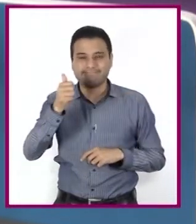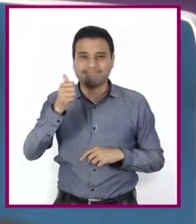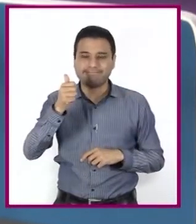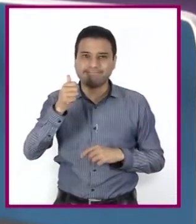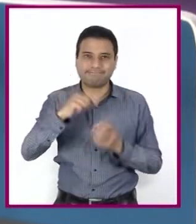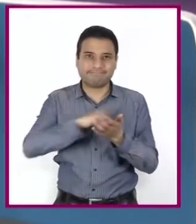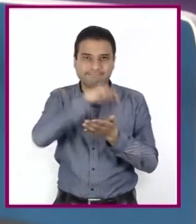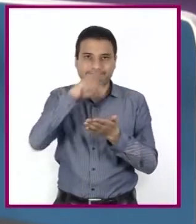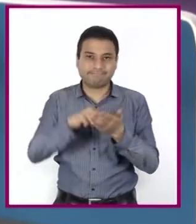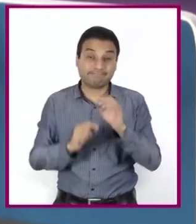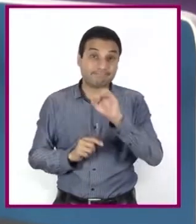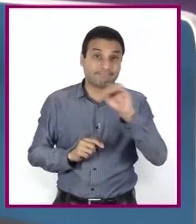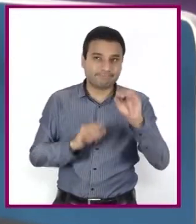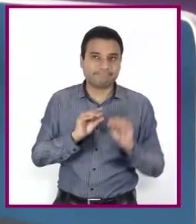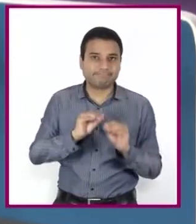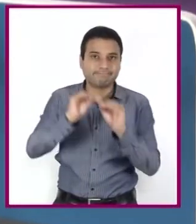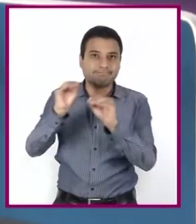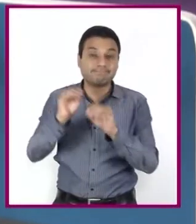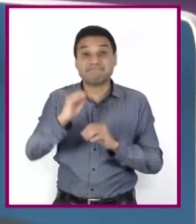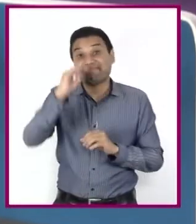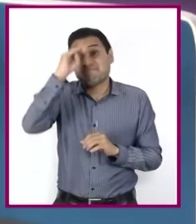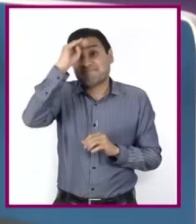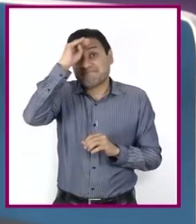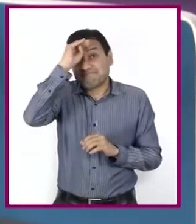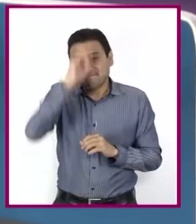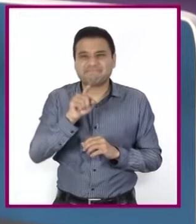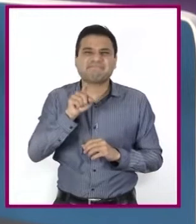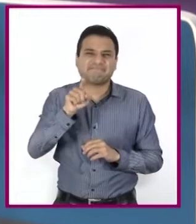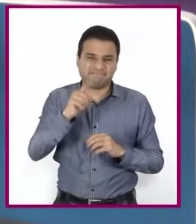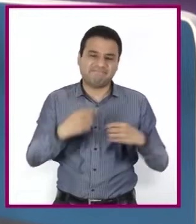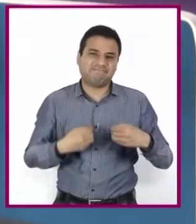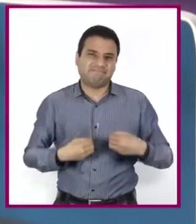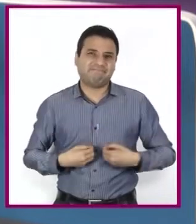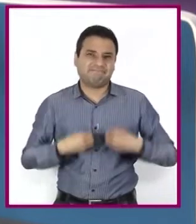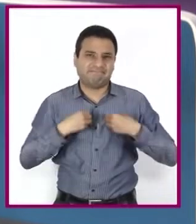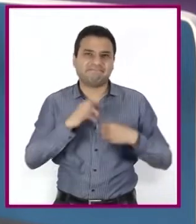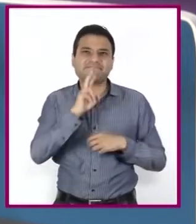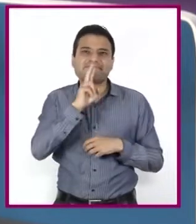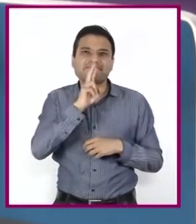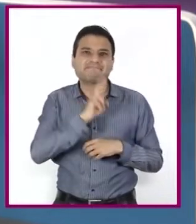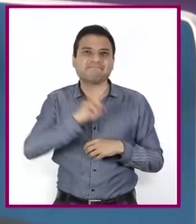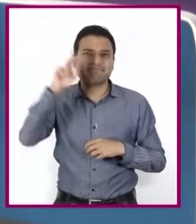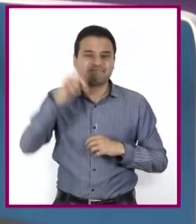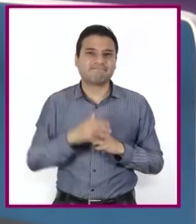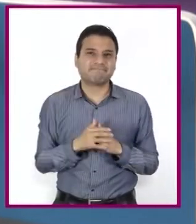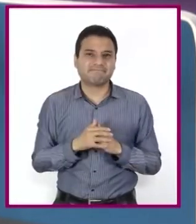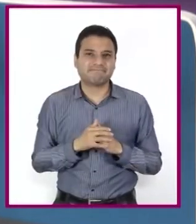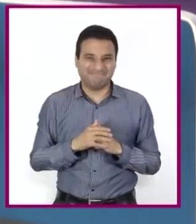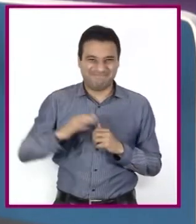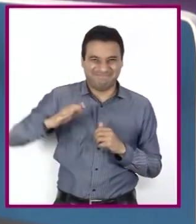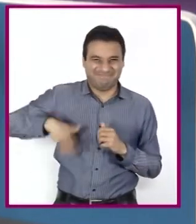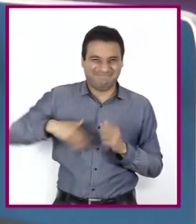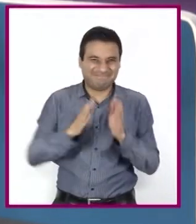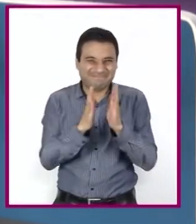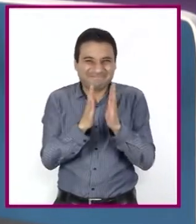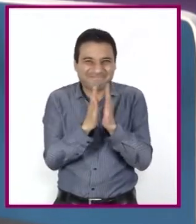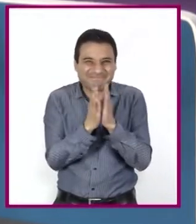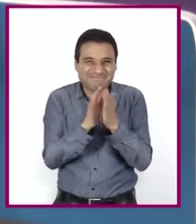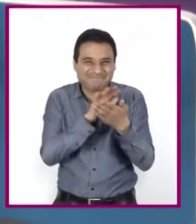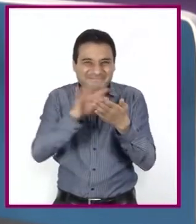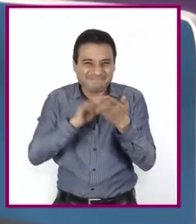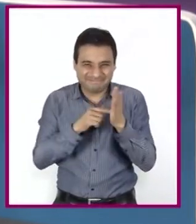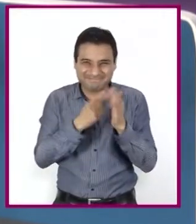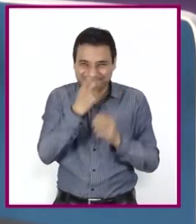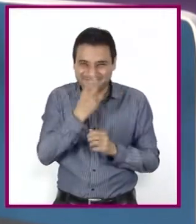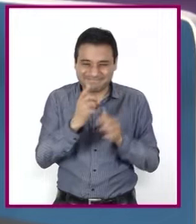territorio, en donde se pensaba que encontrarían mejores condiciones de vida, como lo leímos al principio de la sesión